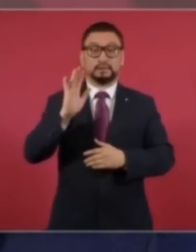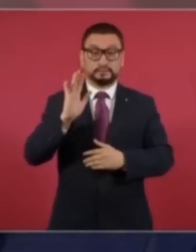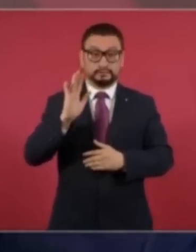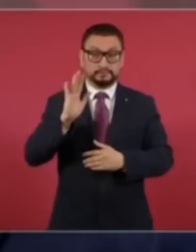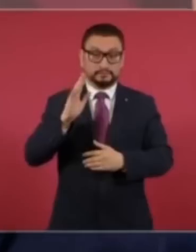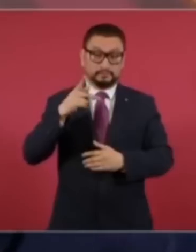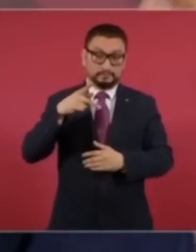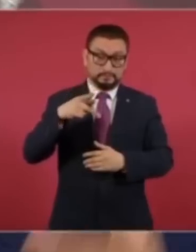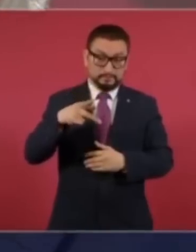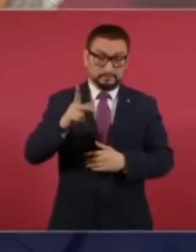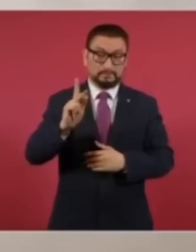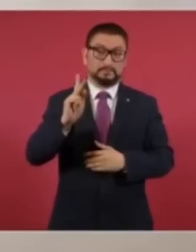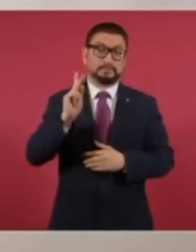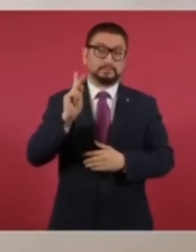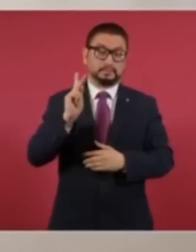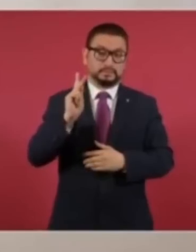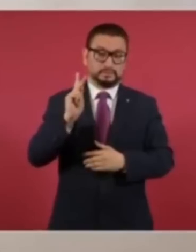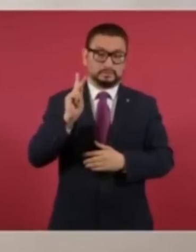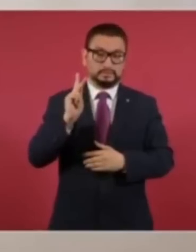Pero como